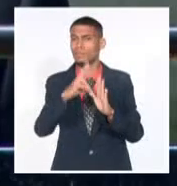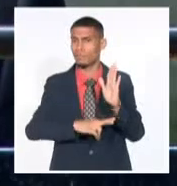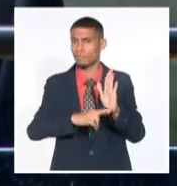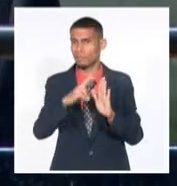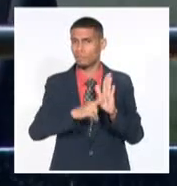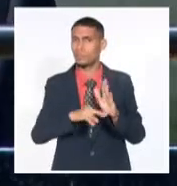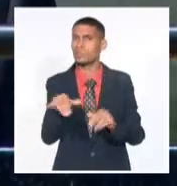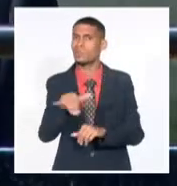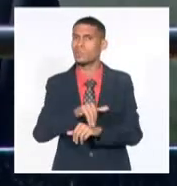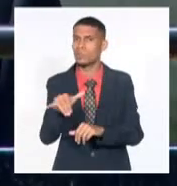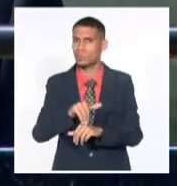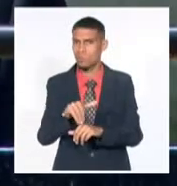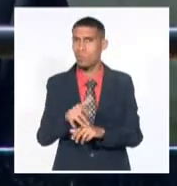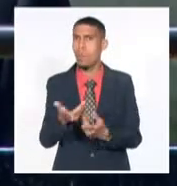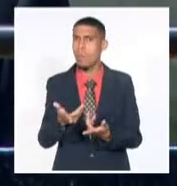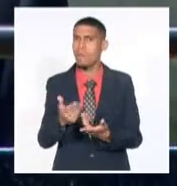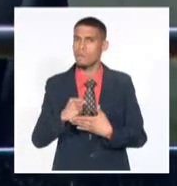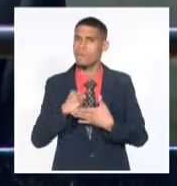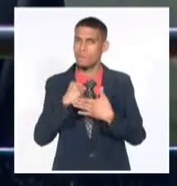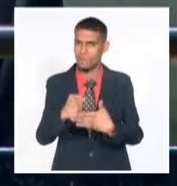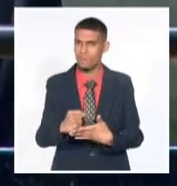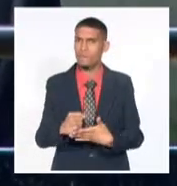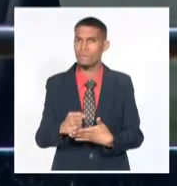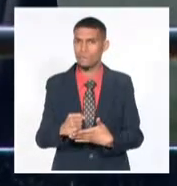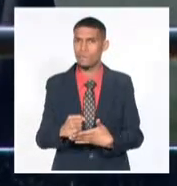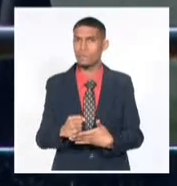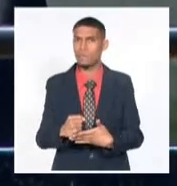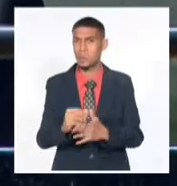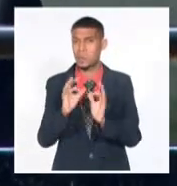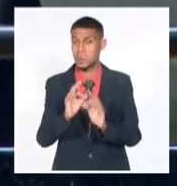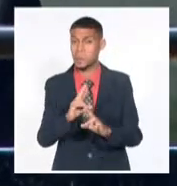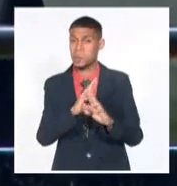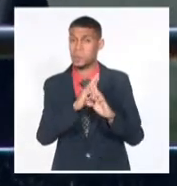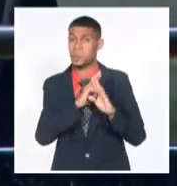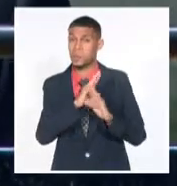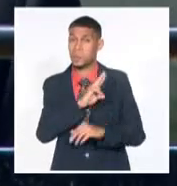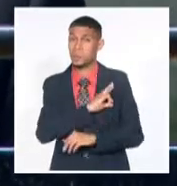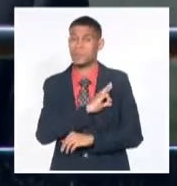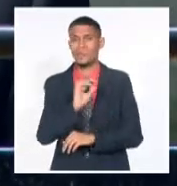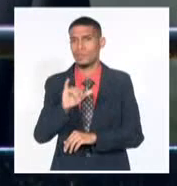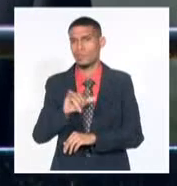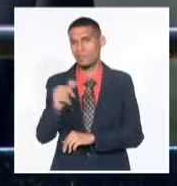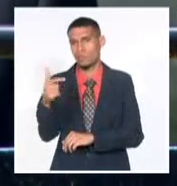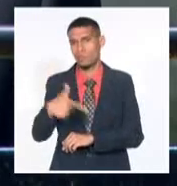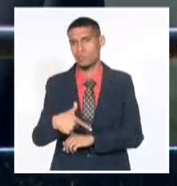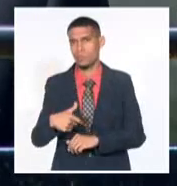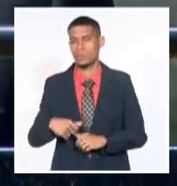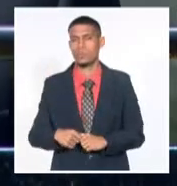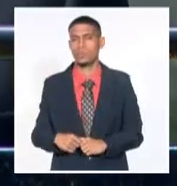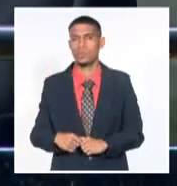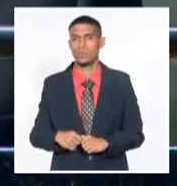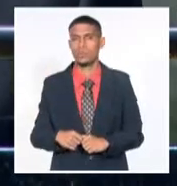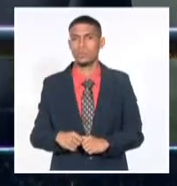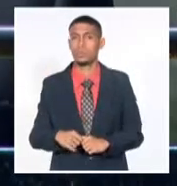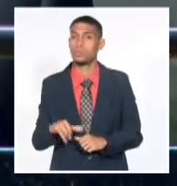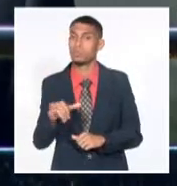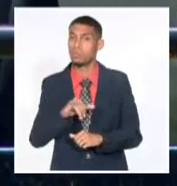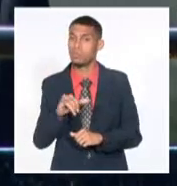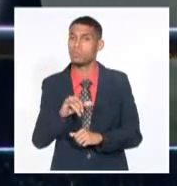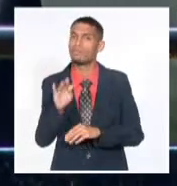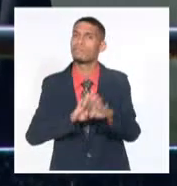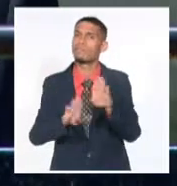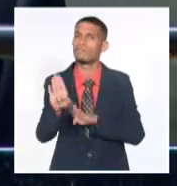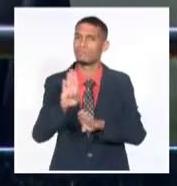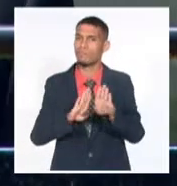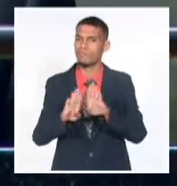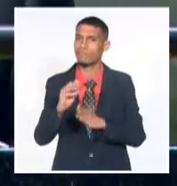un pronunciamiento en apoyo a la razón y a la justicia y un acto de respaldo a la